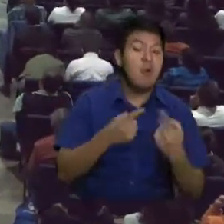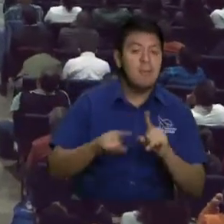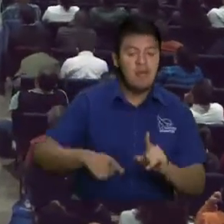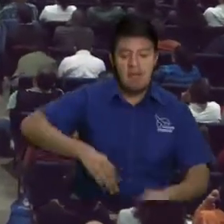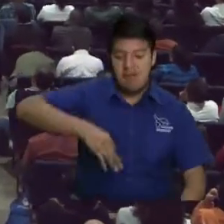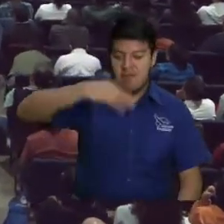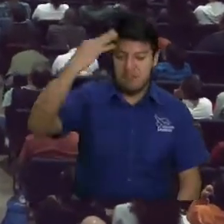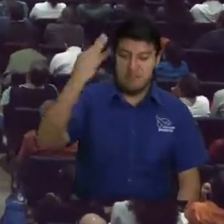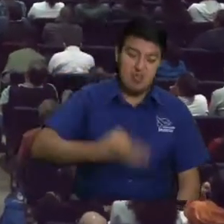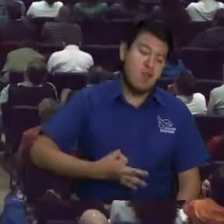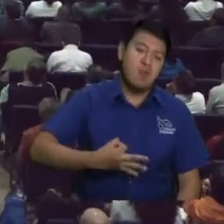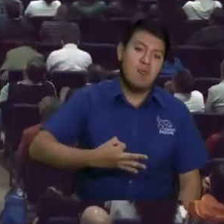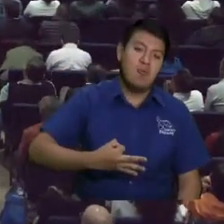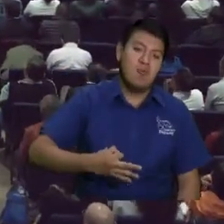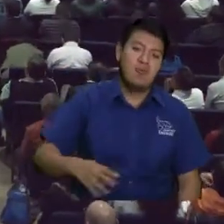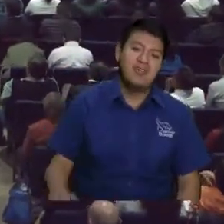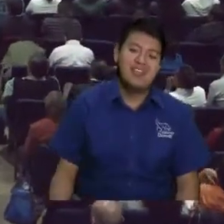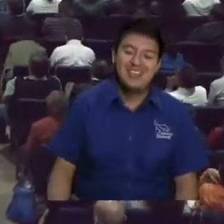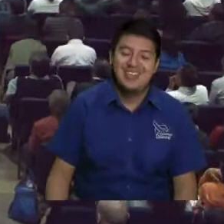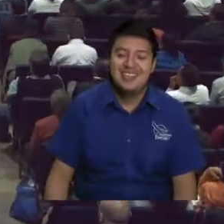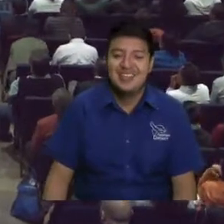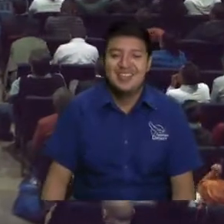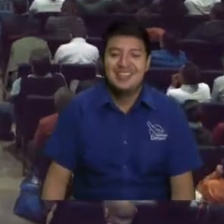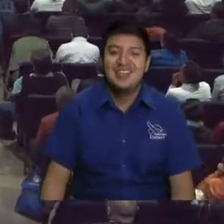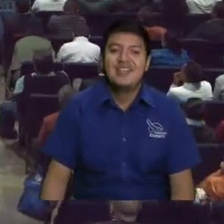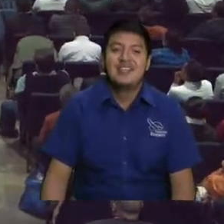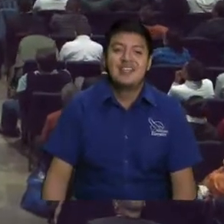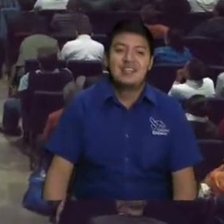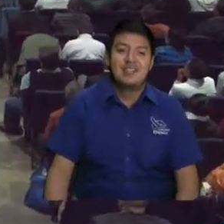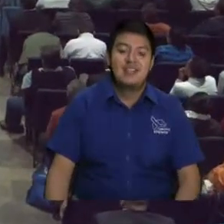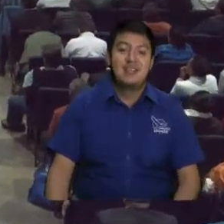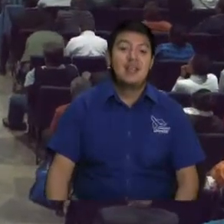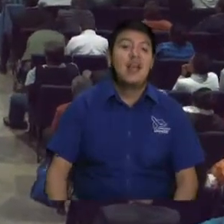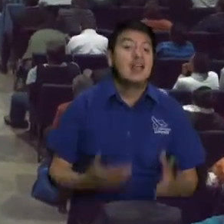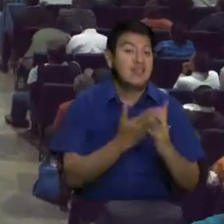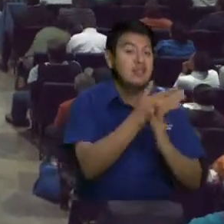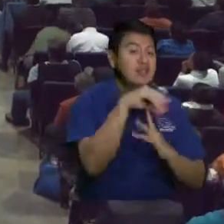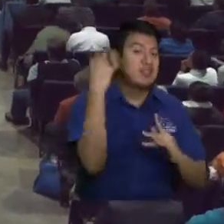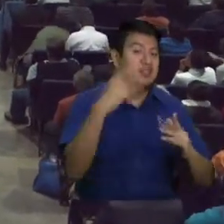se tenía que decir, se dijo, ¿eh? Pero lo dijo por el Espíritu de Dios.